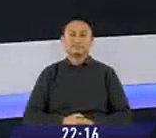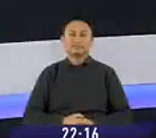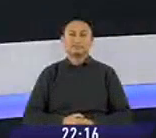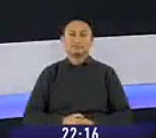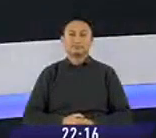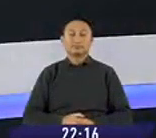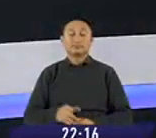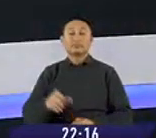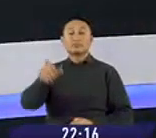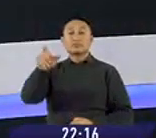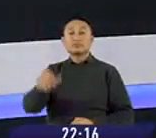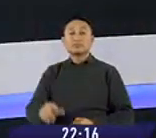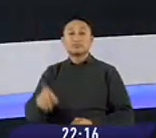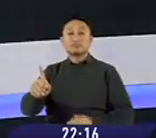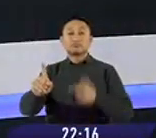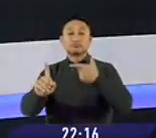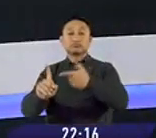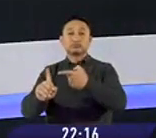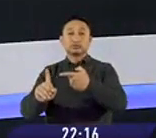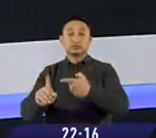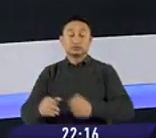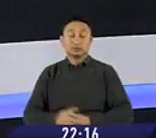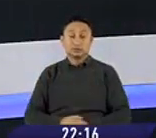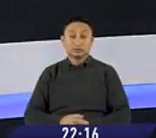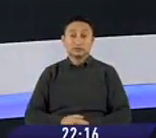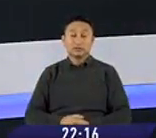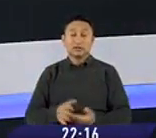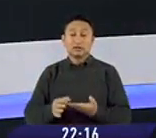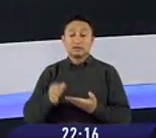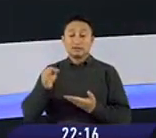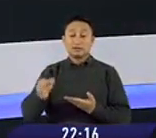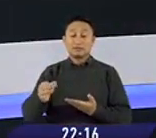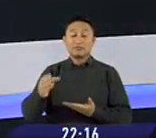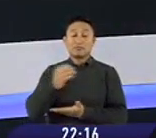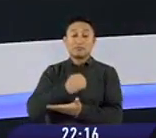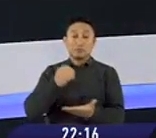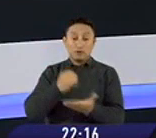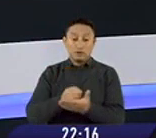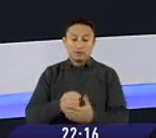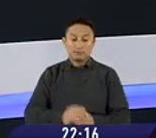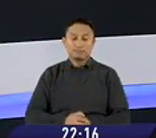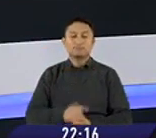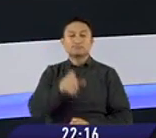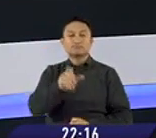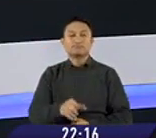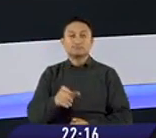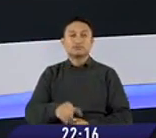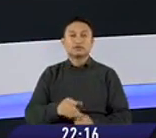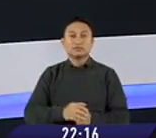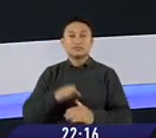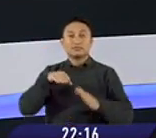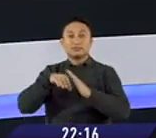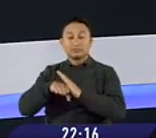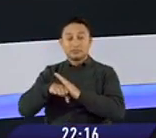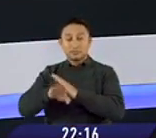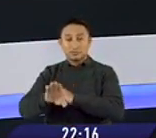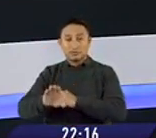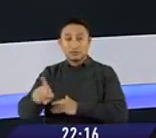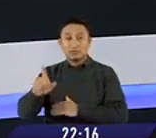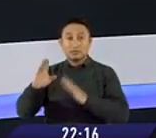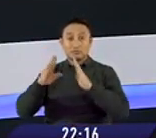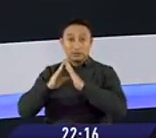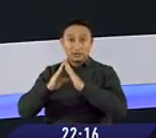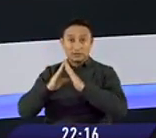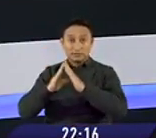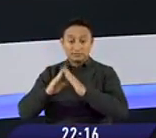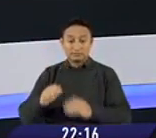Una persona fue asesinada de forma violenta en la provincia del Oro. Sicarios ingresaron a la fuerza a su